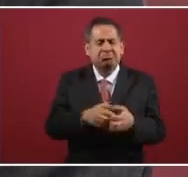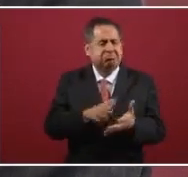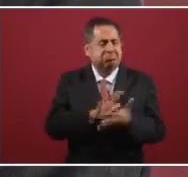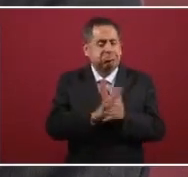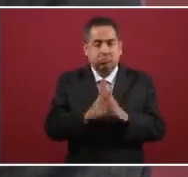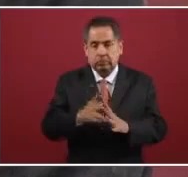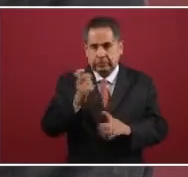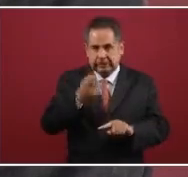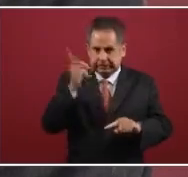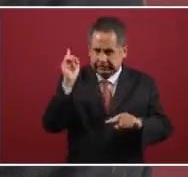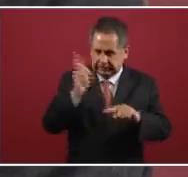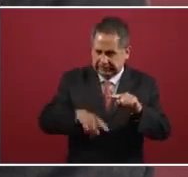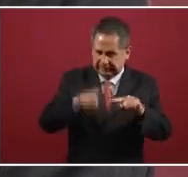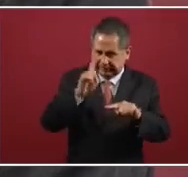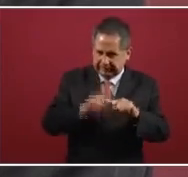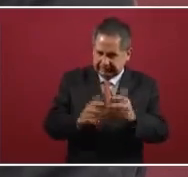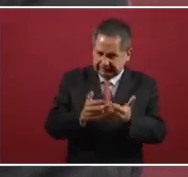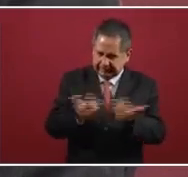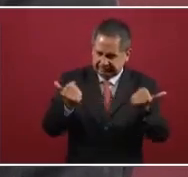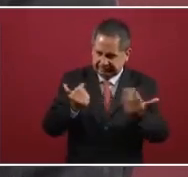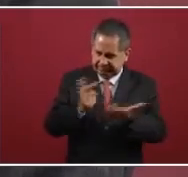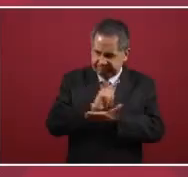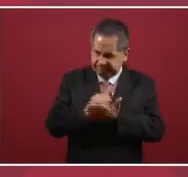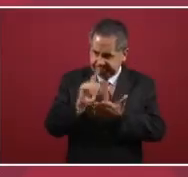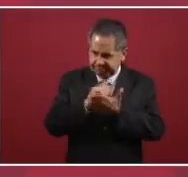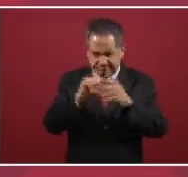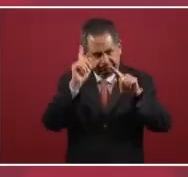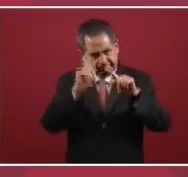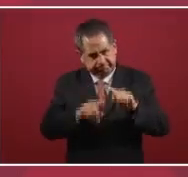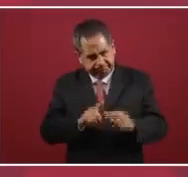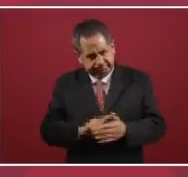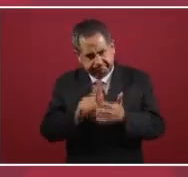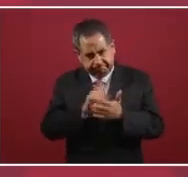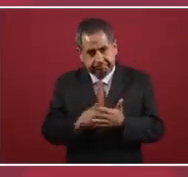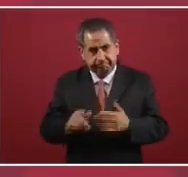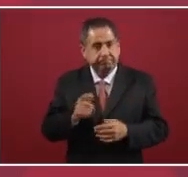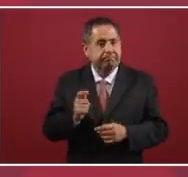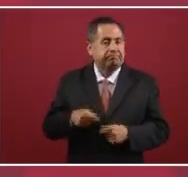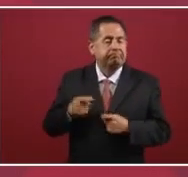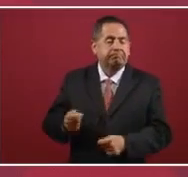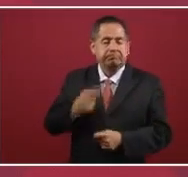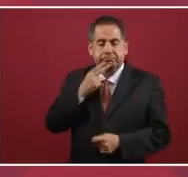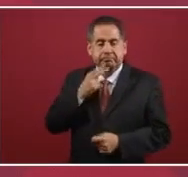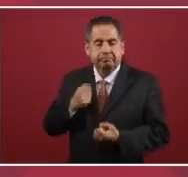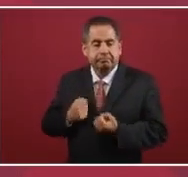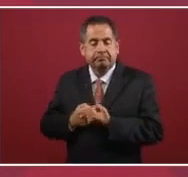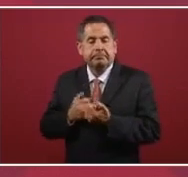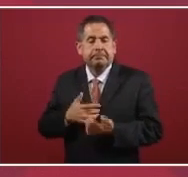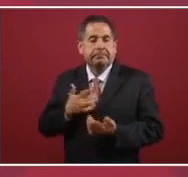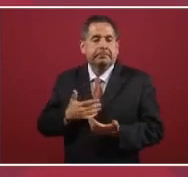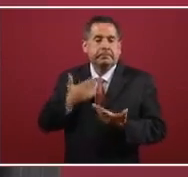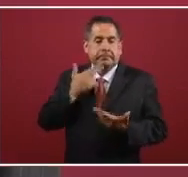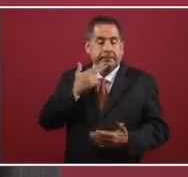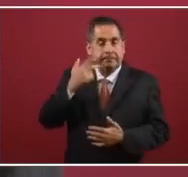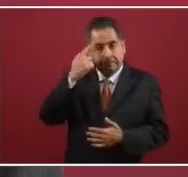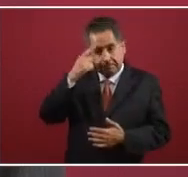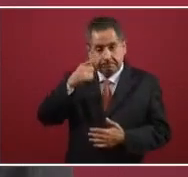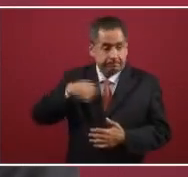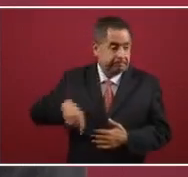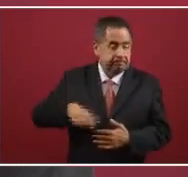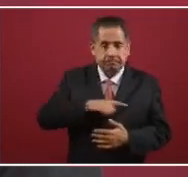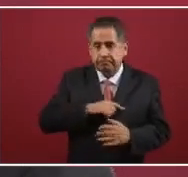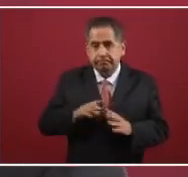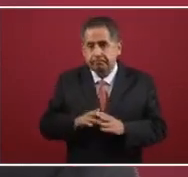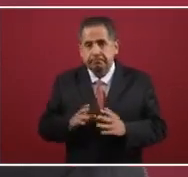limpia, pero es una garantía el que no tengamos